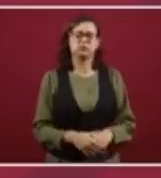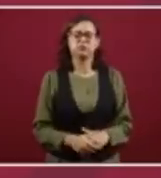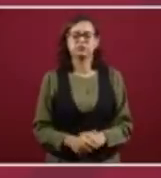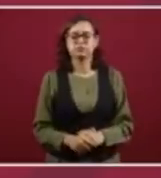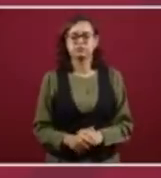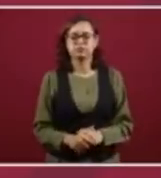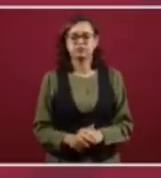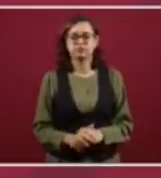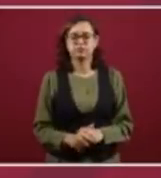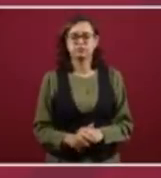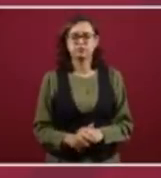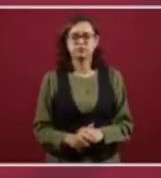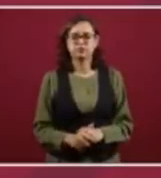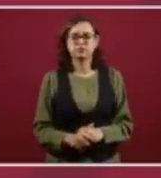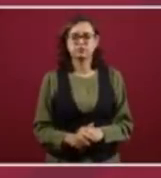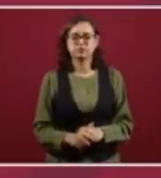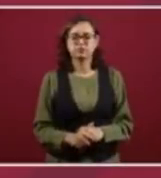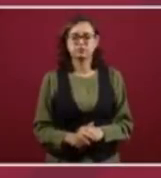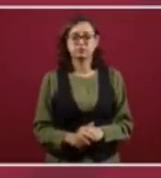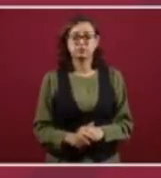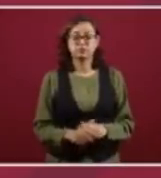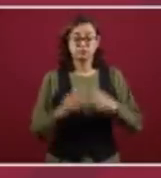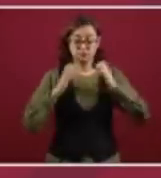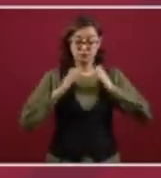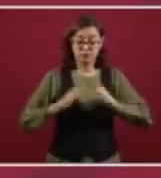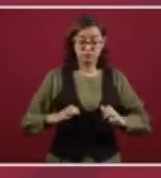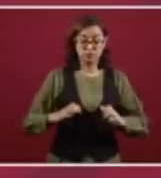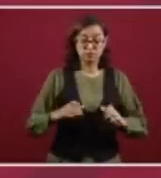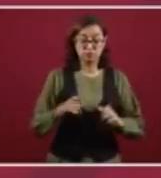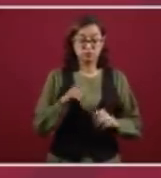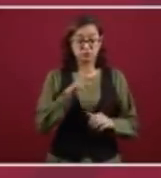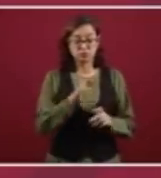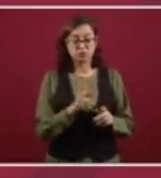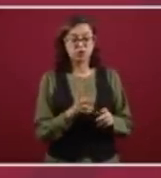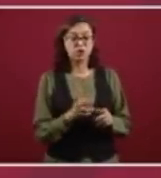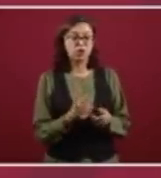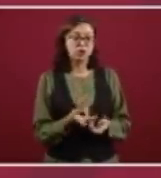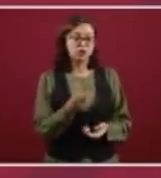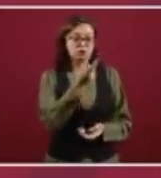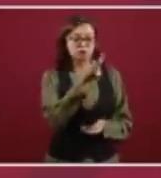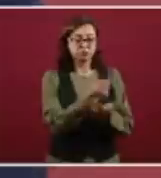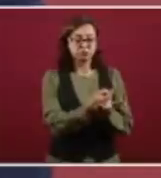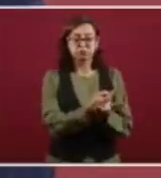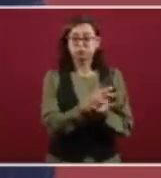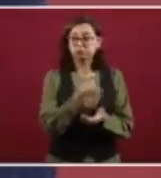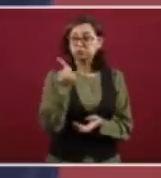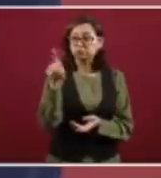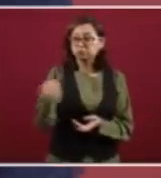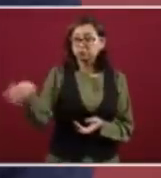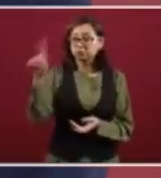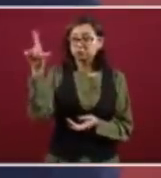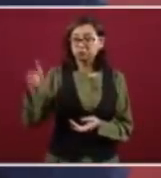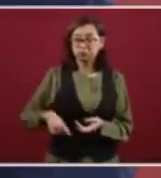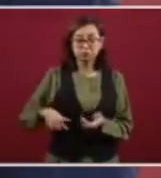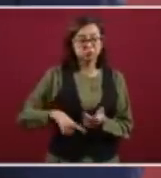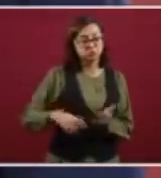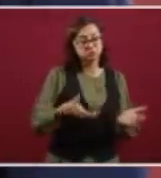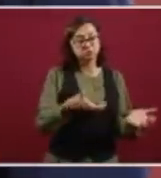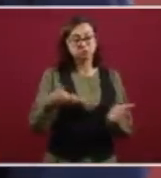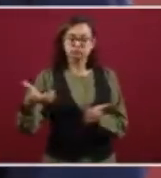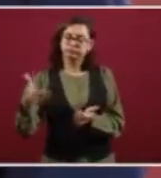y que si llegaban a quererse llevar el cuerpo, les dijeran que no, que el funeral lo iba a